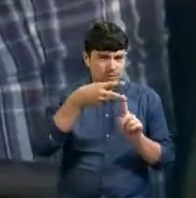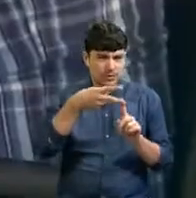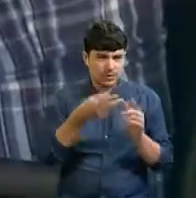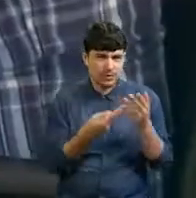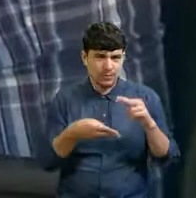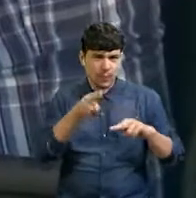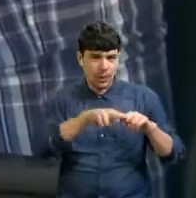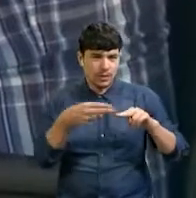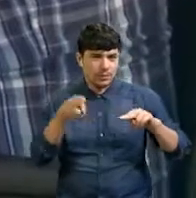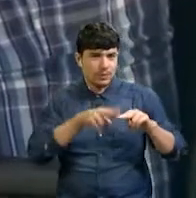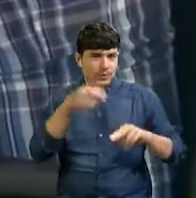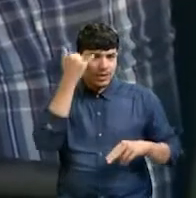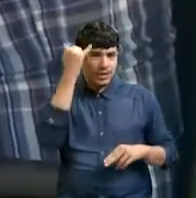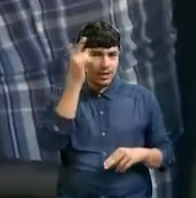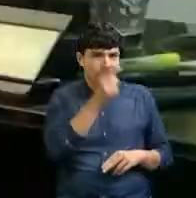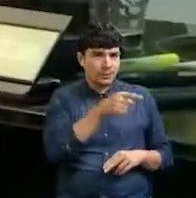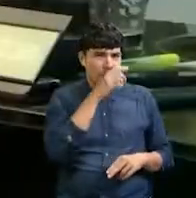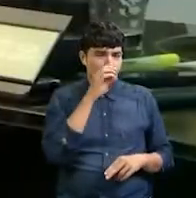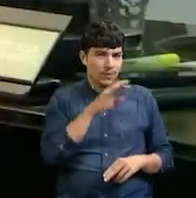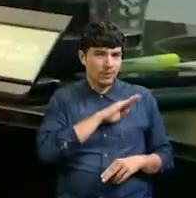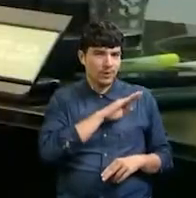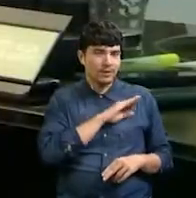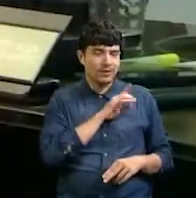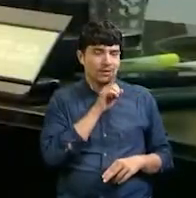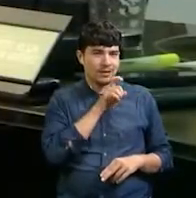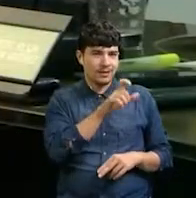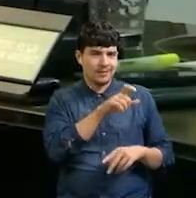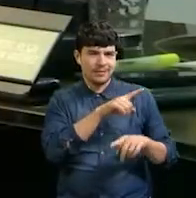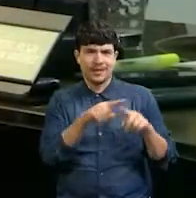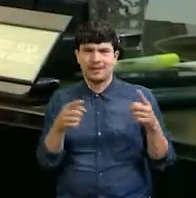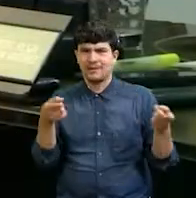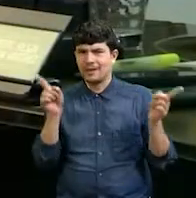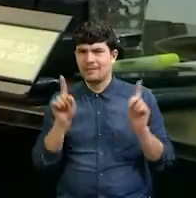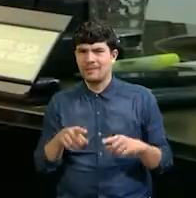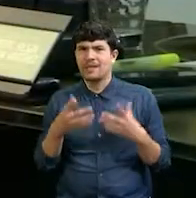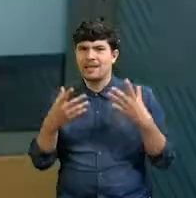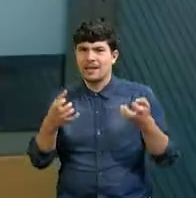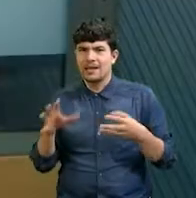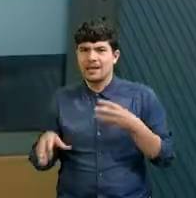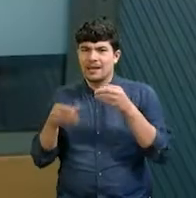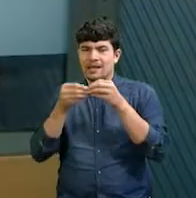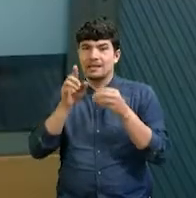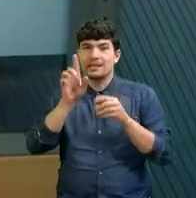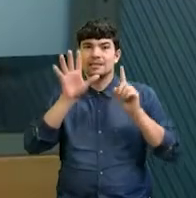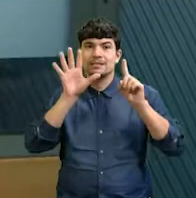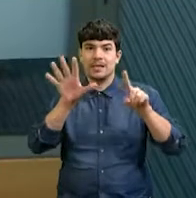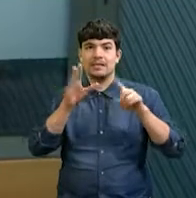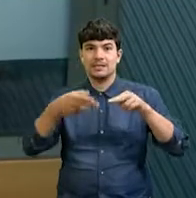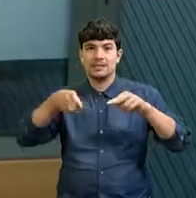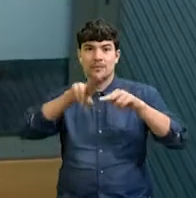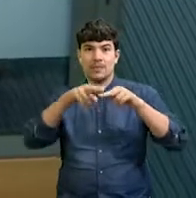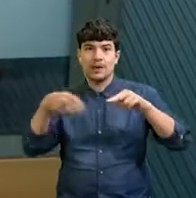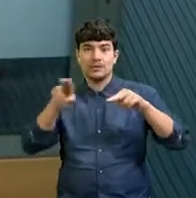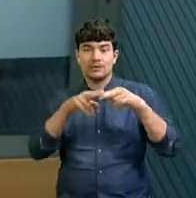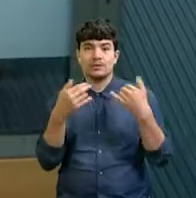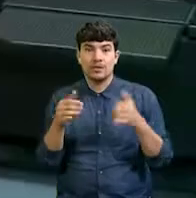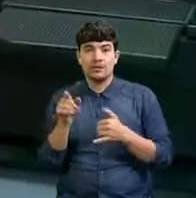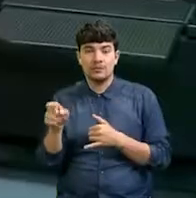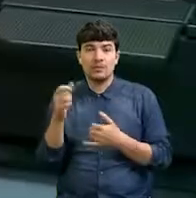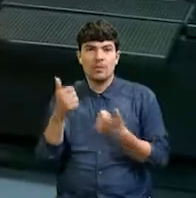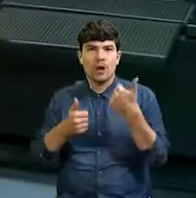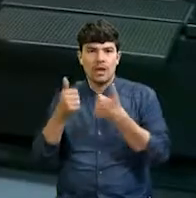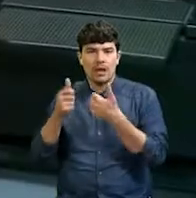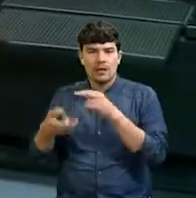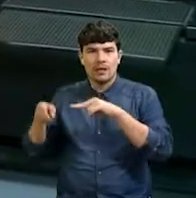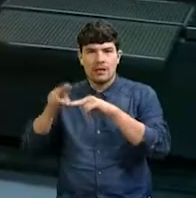los que crearía el mandatario local pero también quiere aumentar seis impuestos que ya existen el del sacrificio de ganado